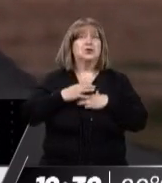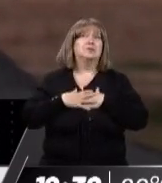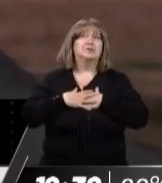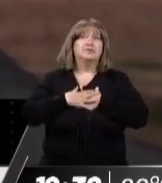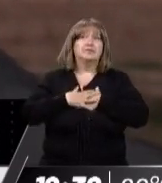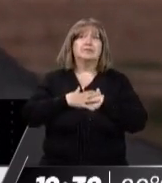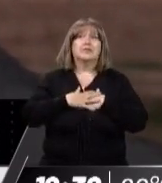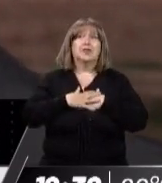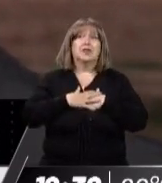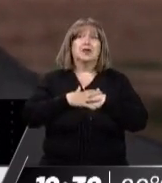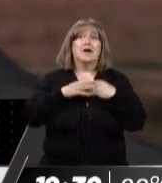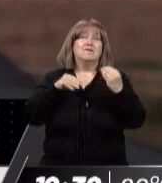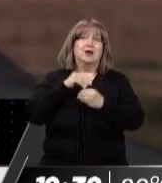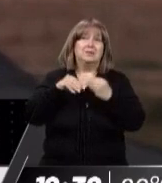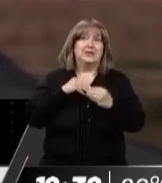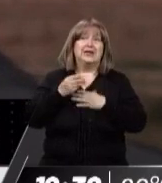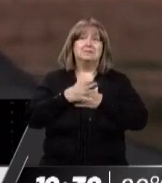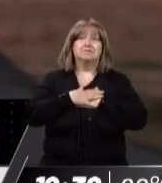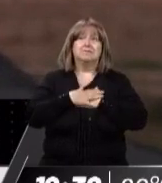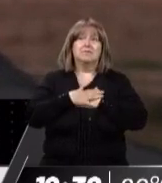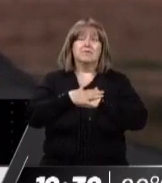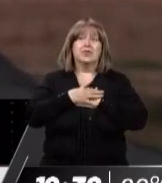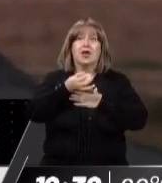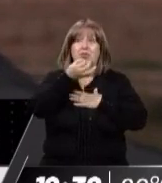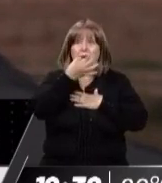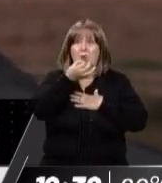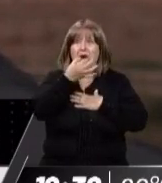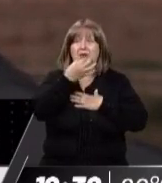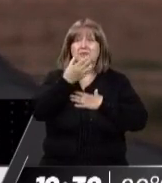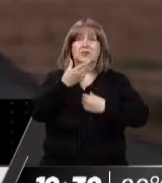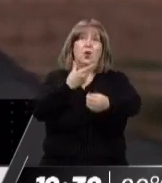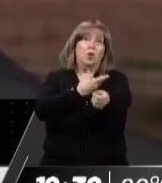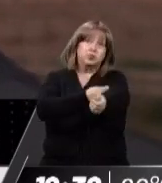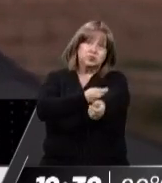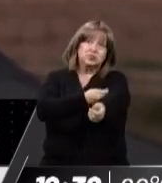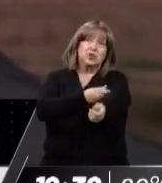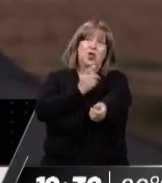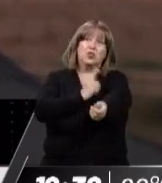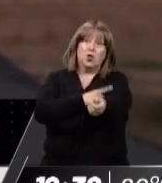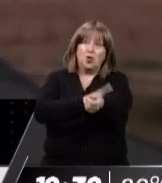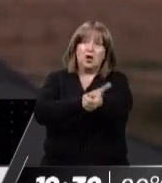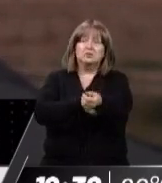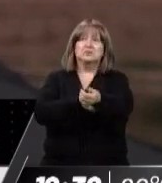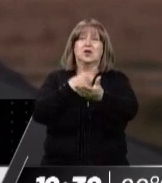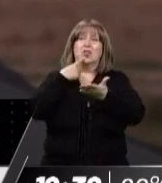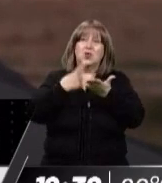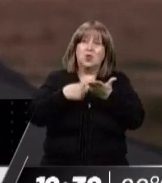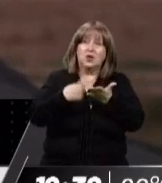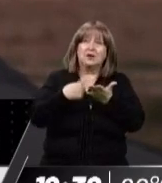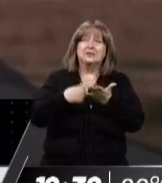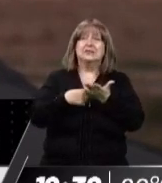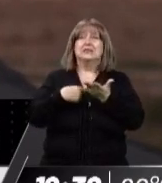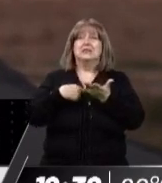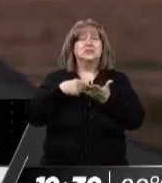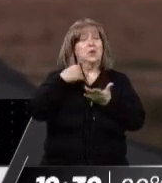porque las drogas convirtieron mi vida en un infierno. En un principio yo sentí que consumía porque lo elegía